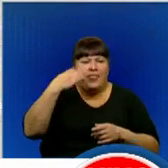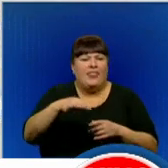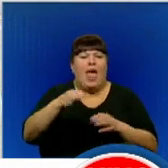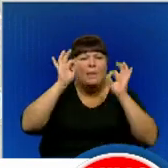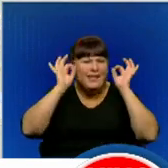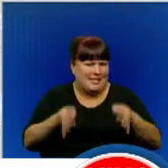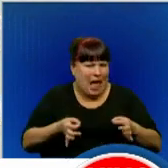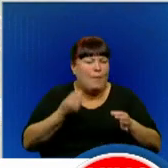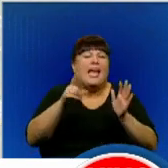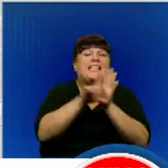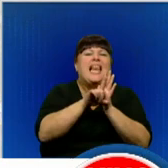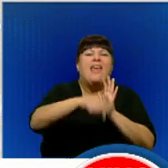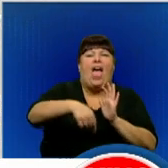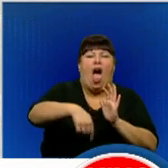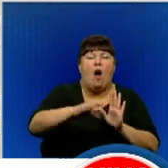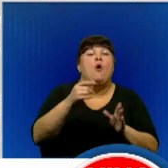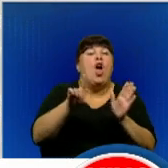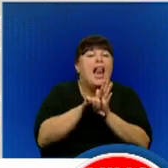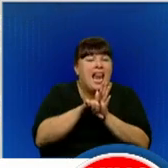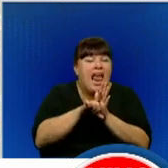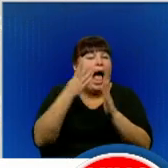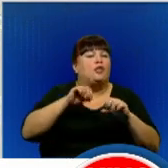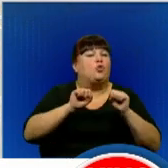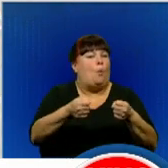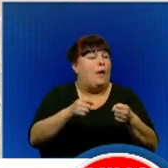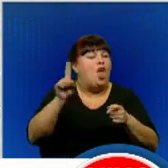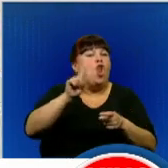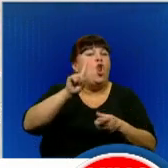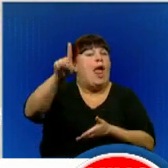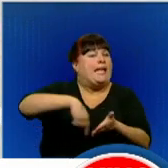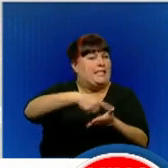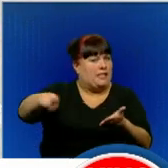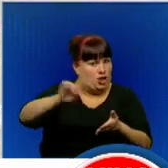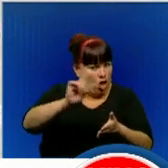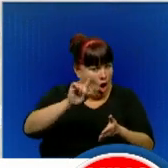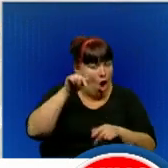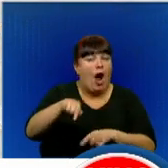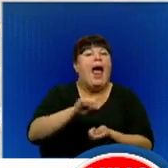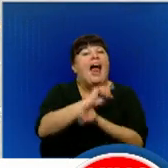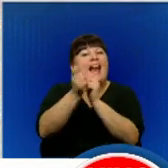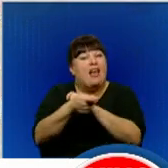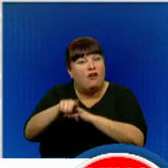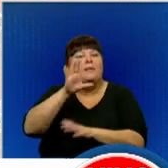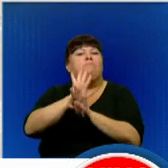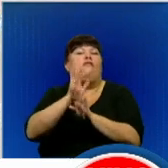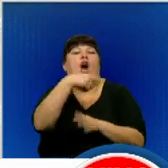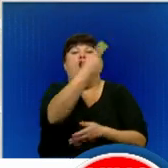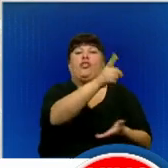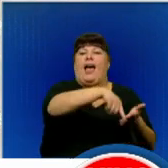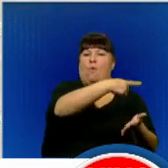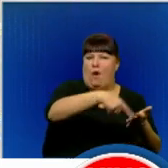cuenta lo que es la ley vigente por llamar la ley fue suspendida no fue derogada con esta reforma se estaría derogando